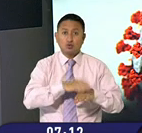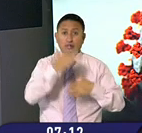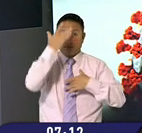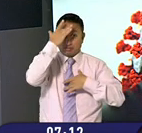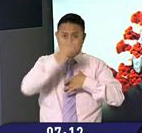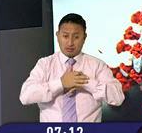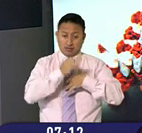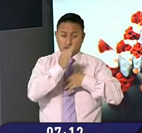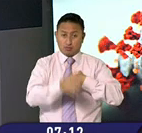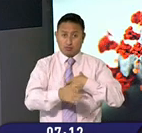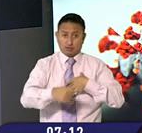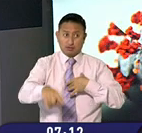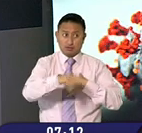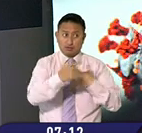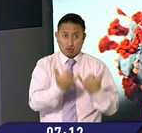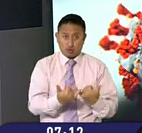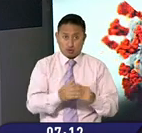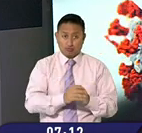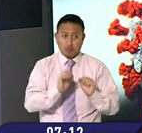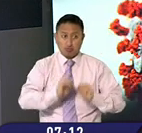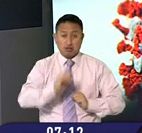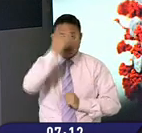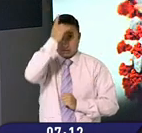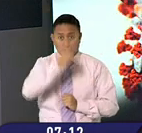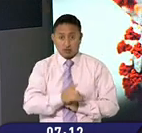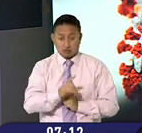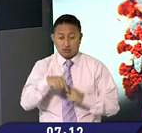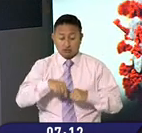Emergencia tomar ciertas decisiones y aplicar sanciones.